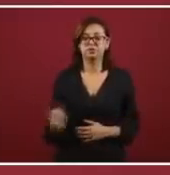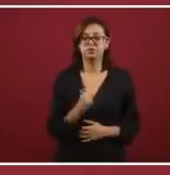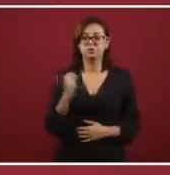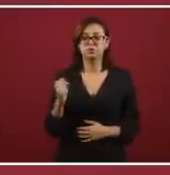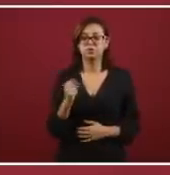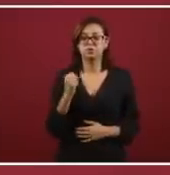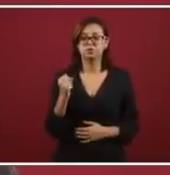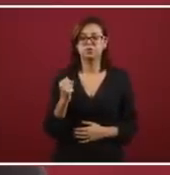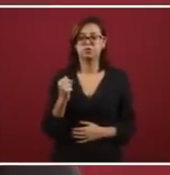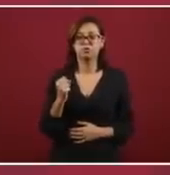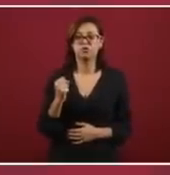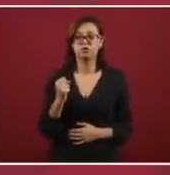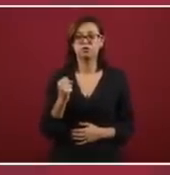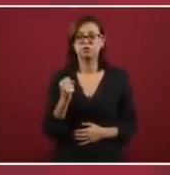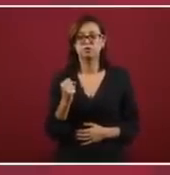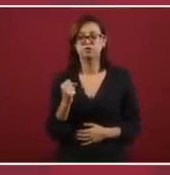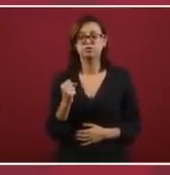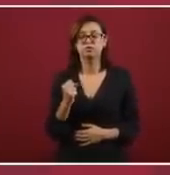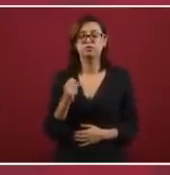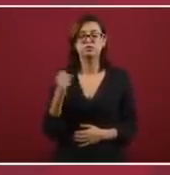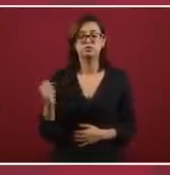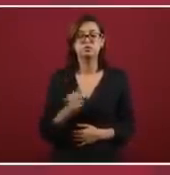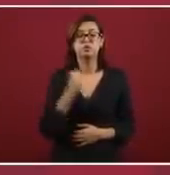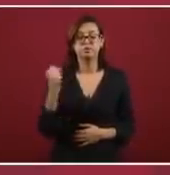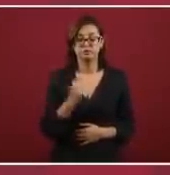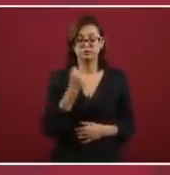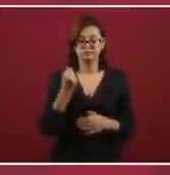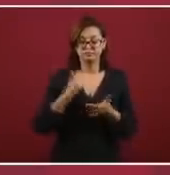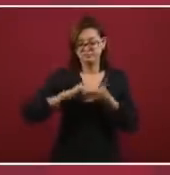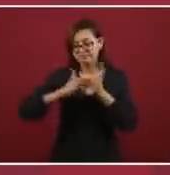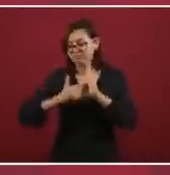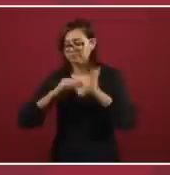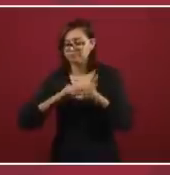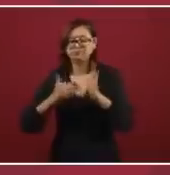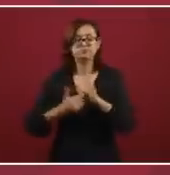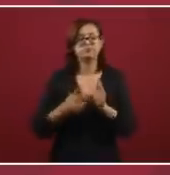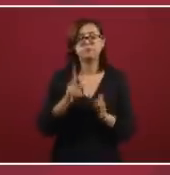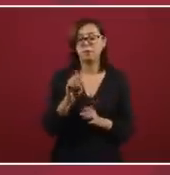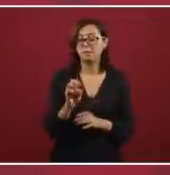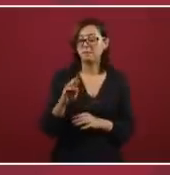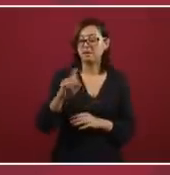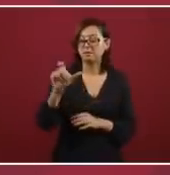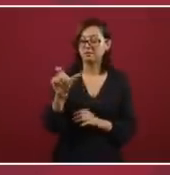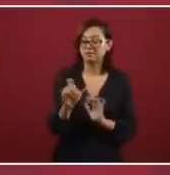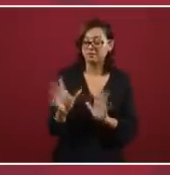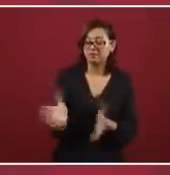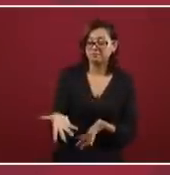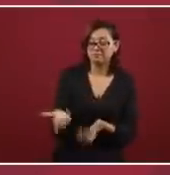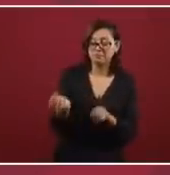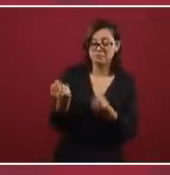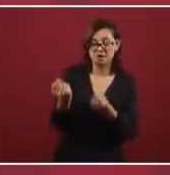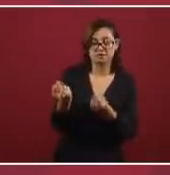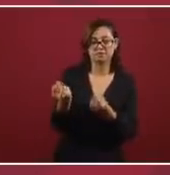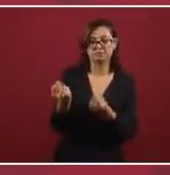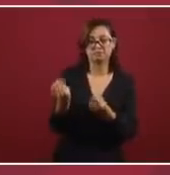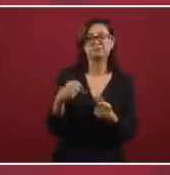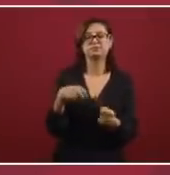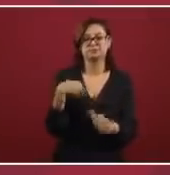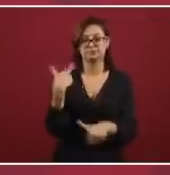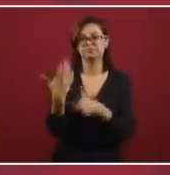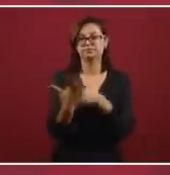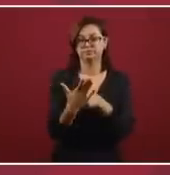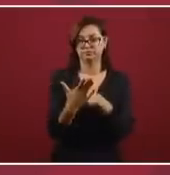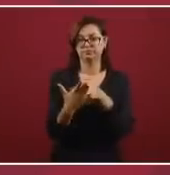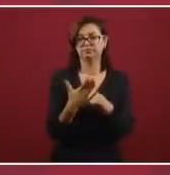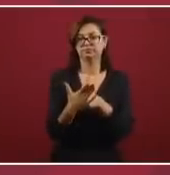afortunadamente la nueva estrategia nos está permitiendo rescatar a Pemex que va a